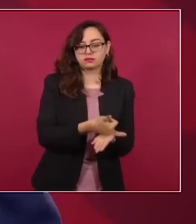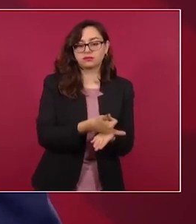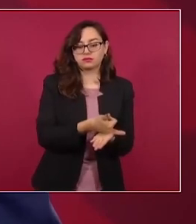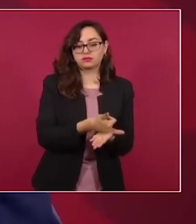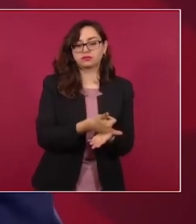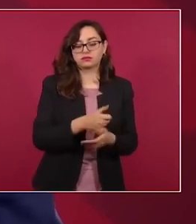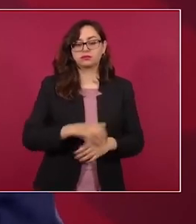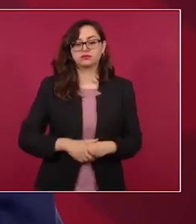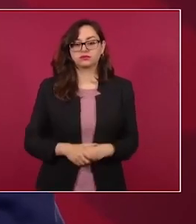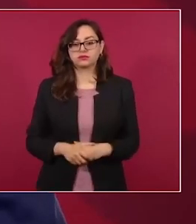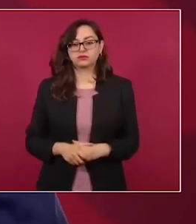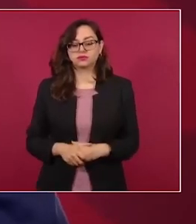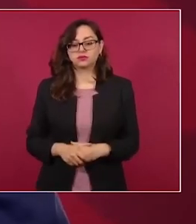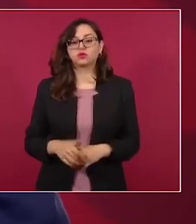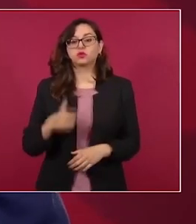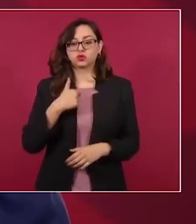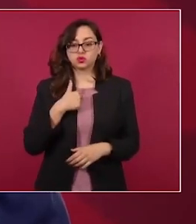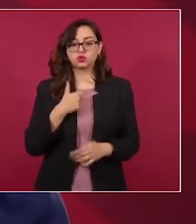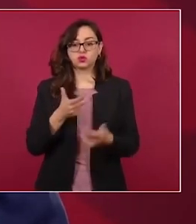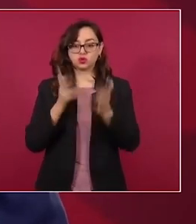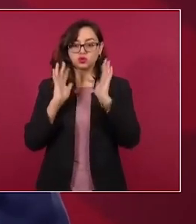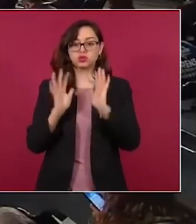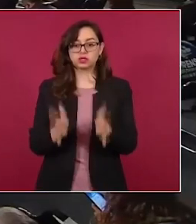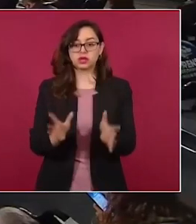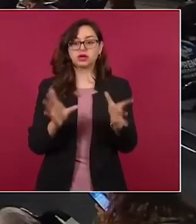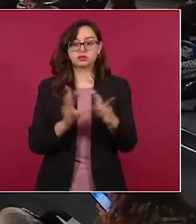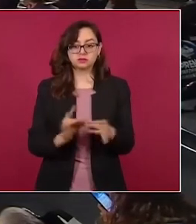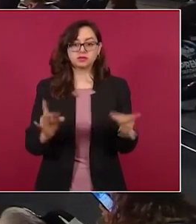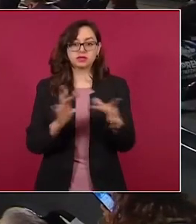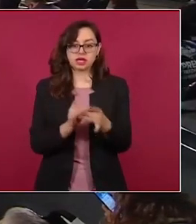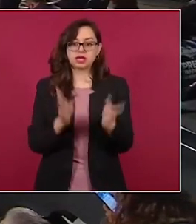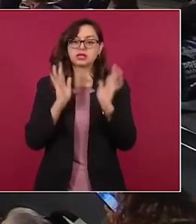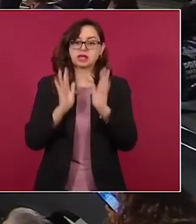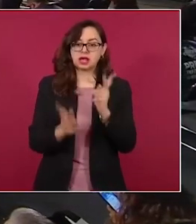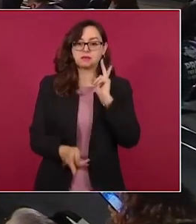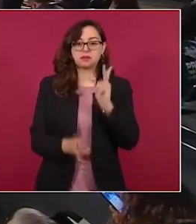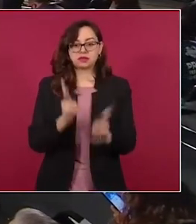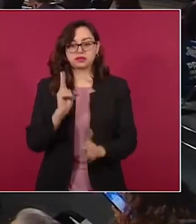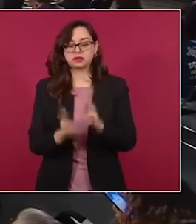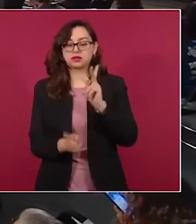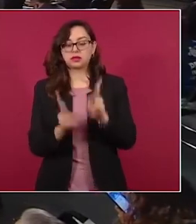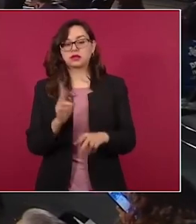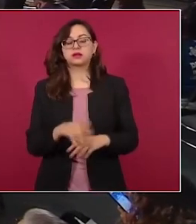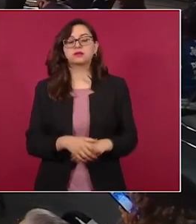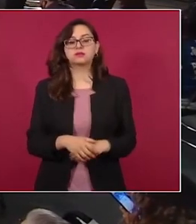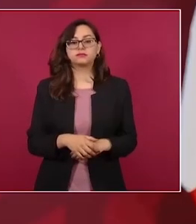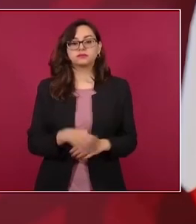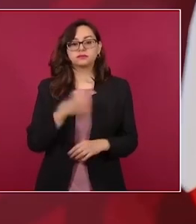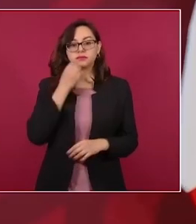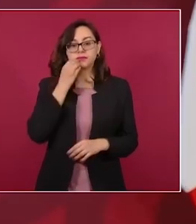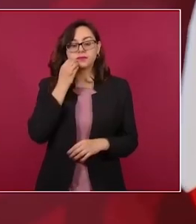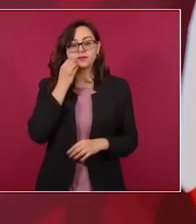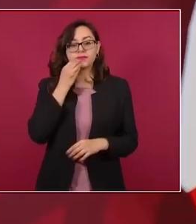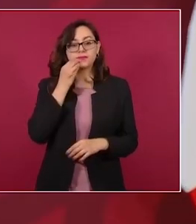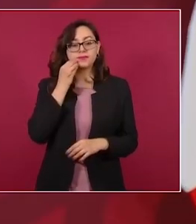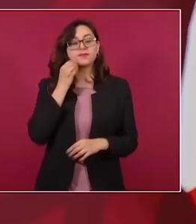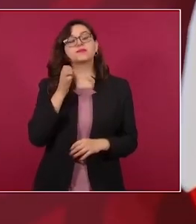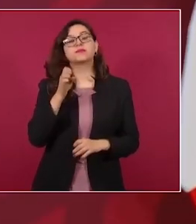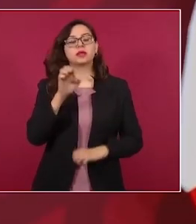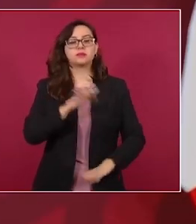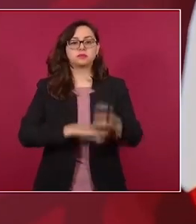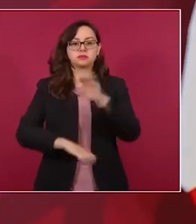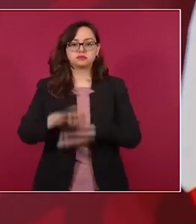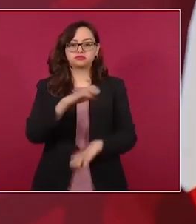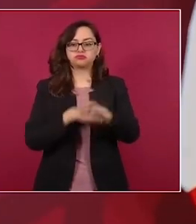Ya les he platicado aquí de que cuando le hablo a un empresario fuerte y le digo hay que